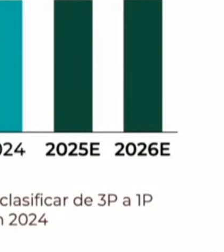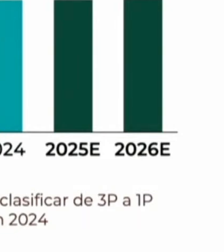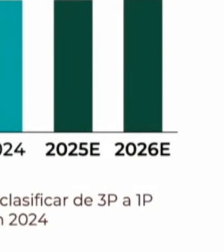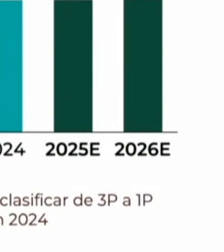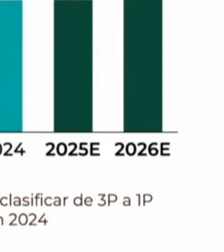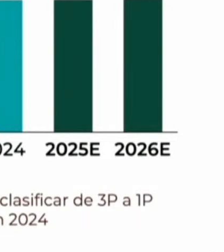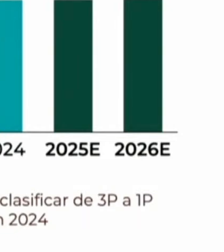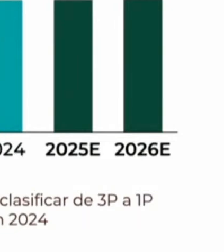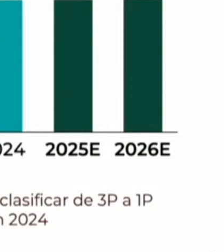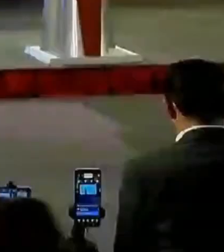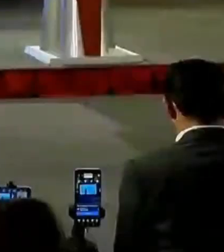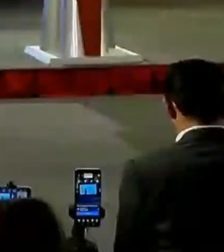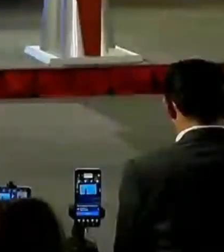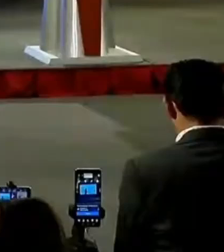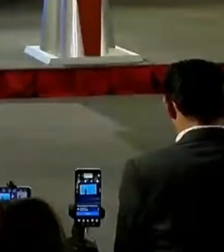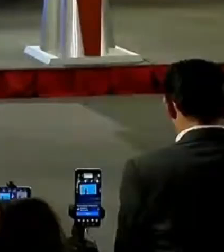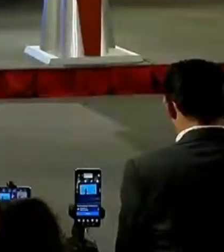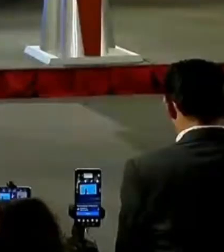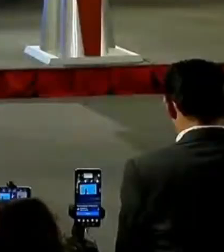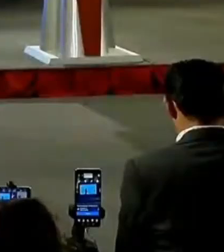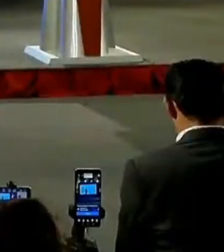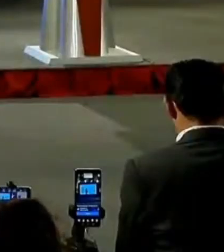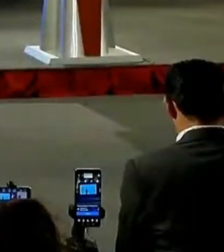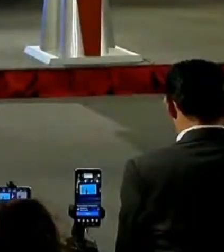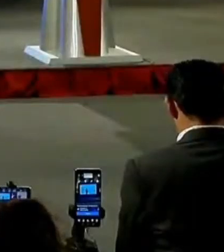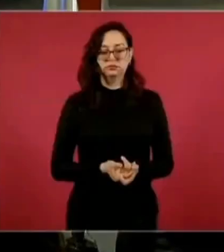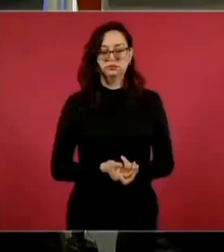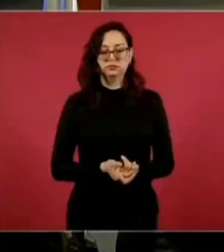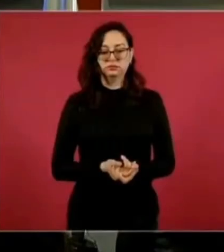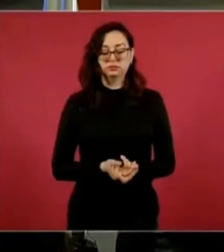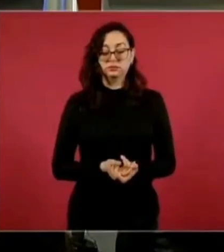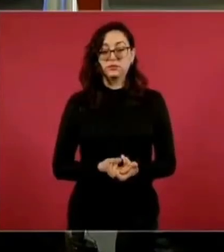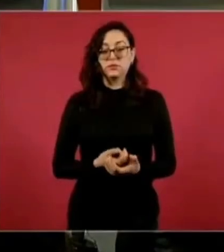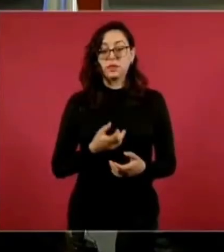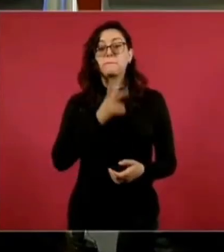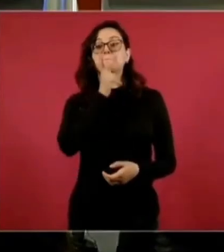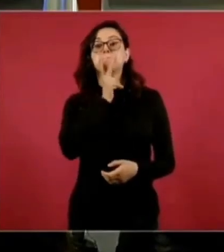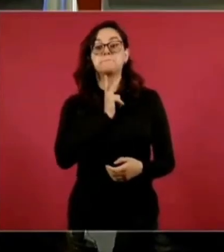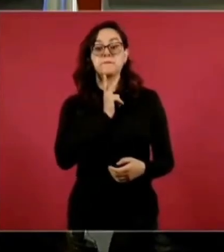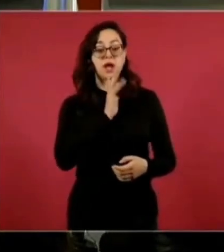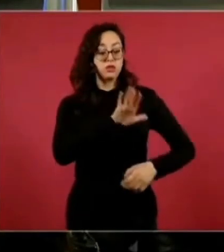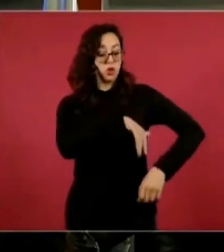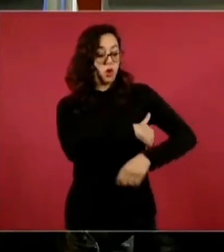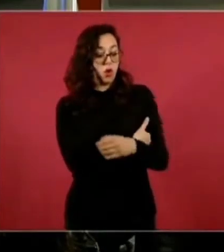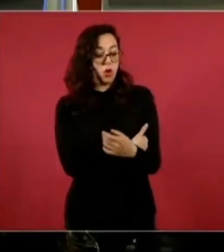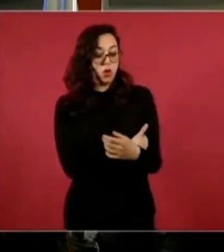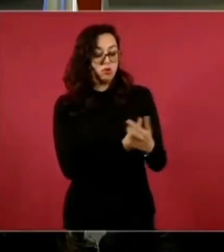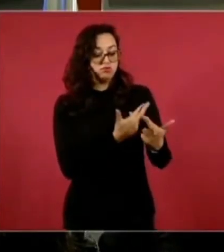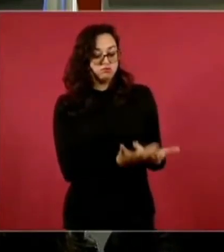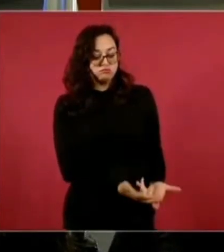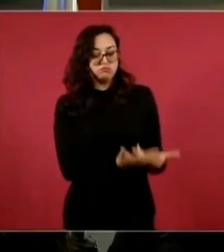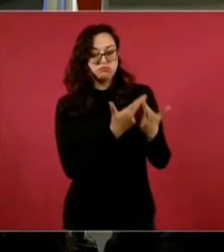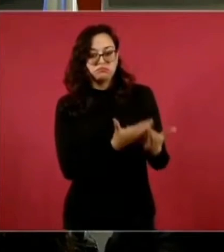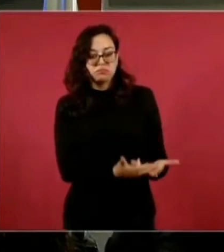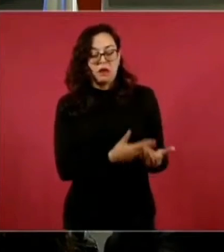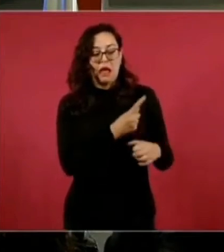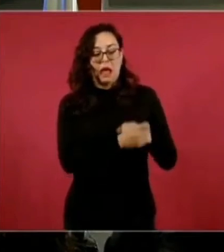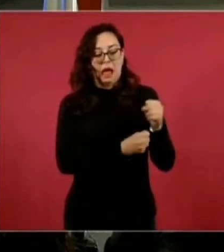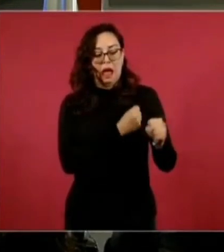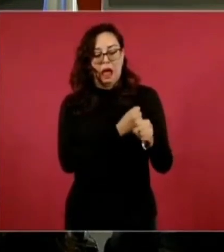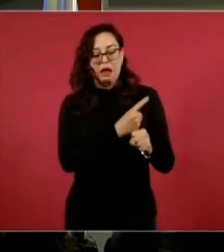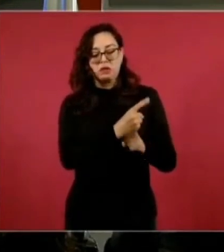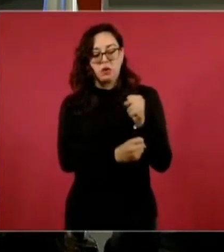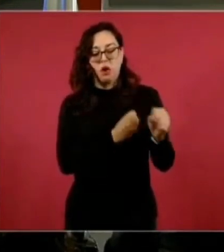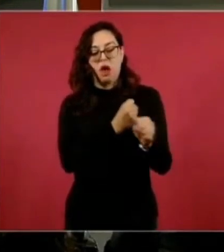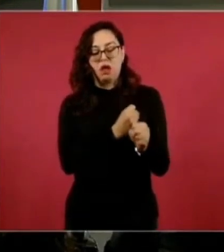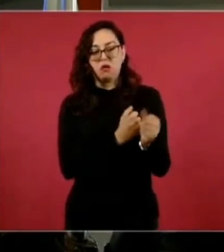7.4, estos subsecuentes años. En el 2024, este año, 7.5, y el próximo